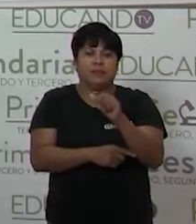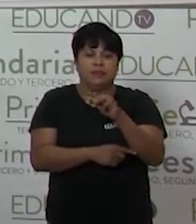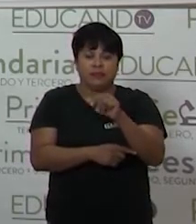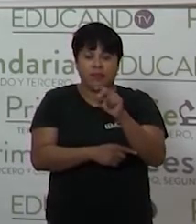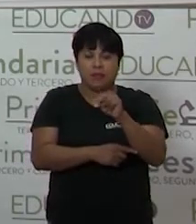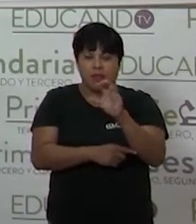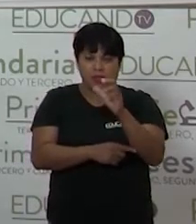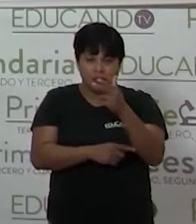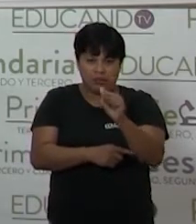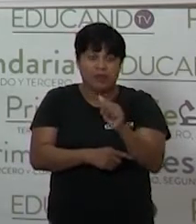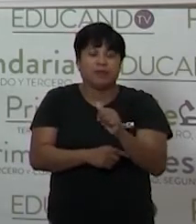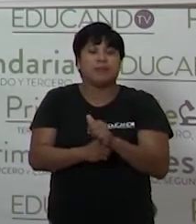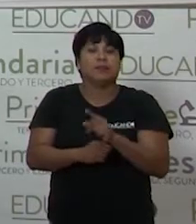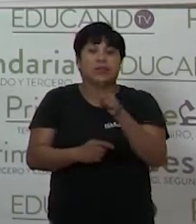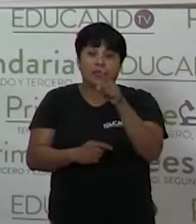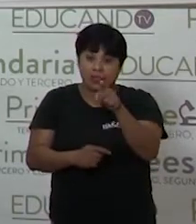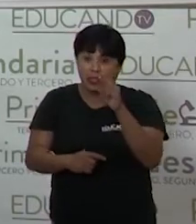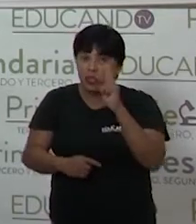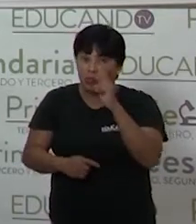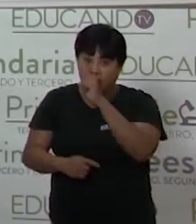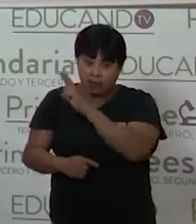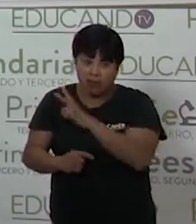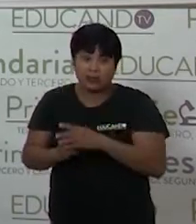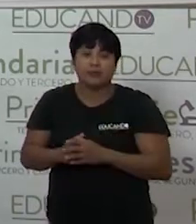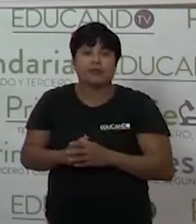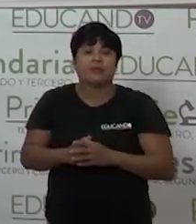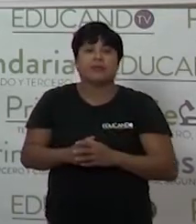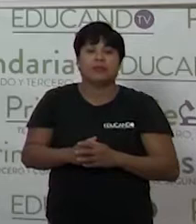mancha si te das cuenta